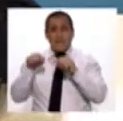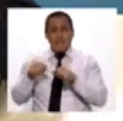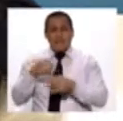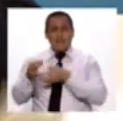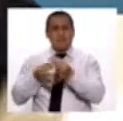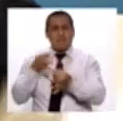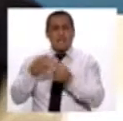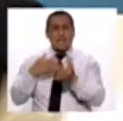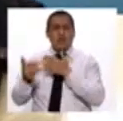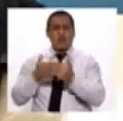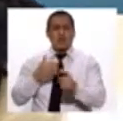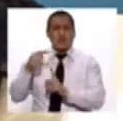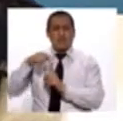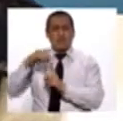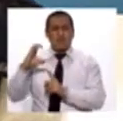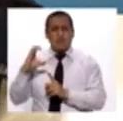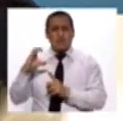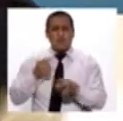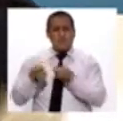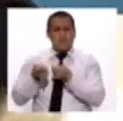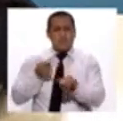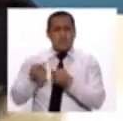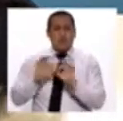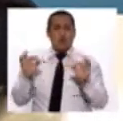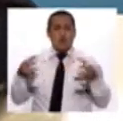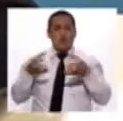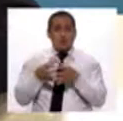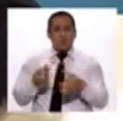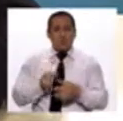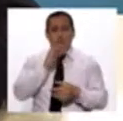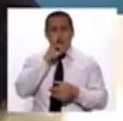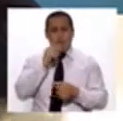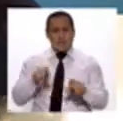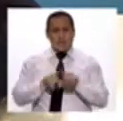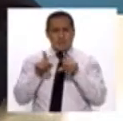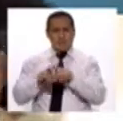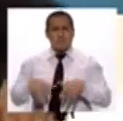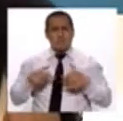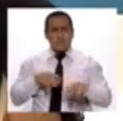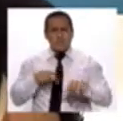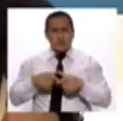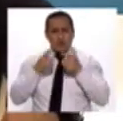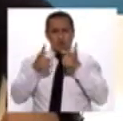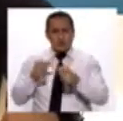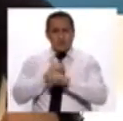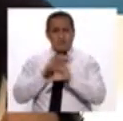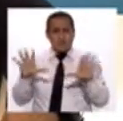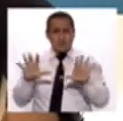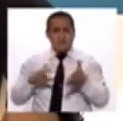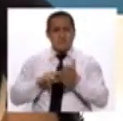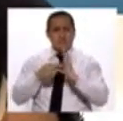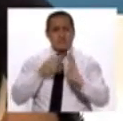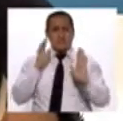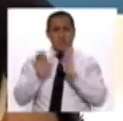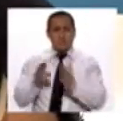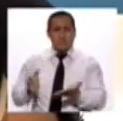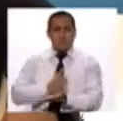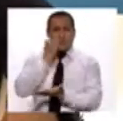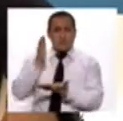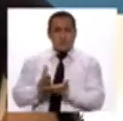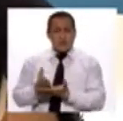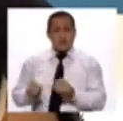a que digan que cualquier tribunal administrativo o un tribunal arbitral, que es una cosa desopilante, pueda hacer control difuso, implicaría un